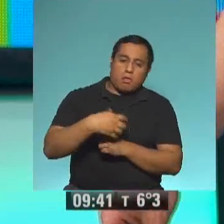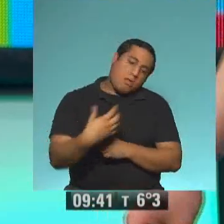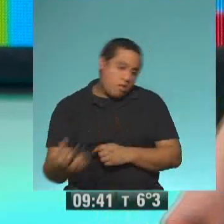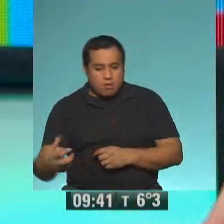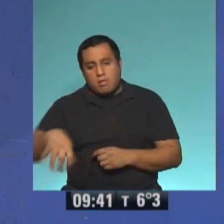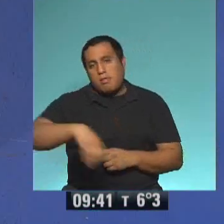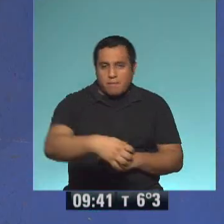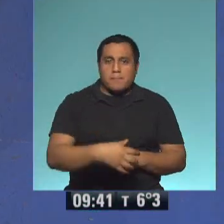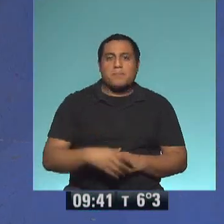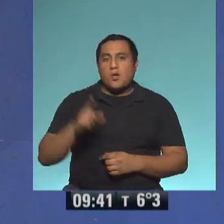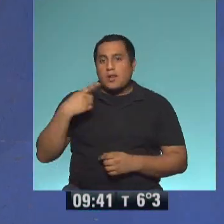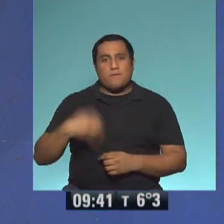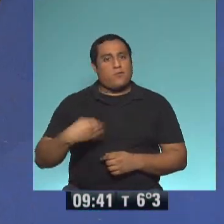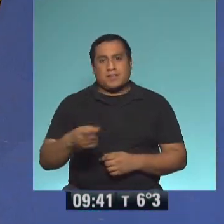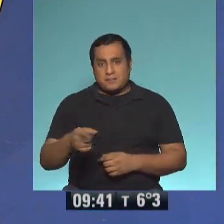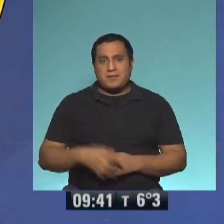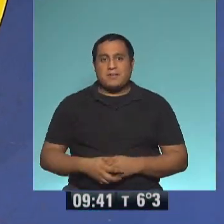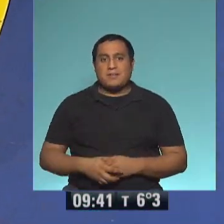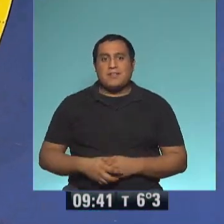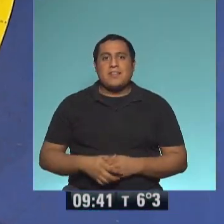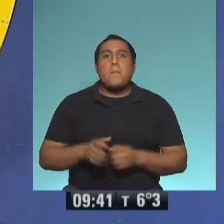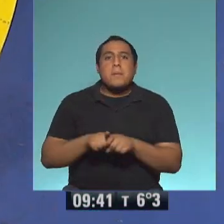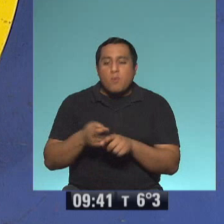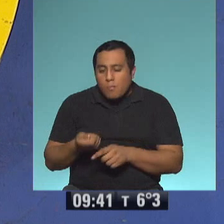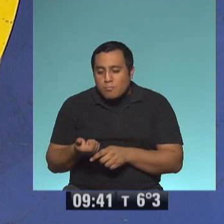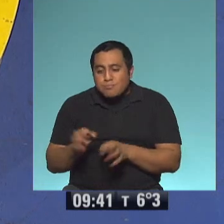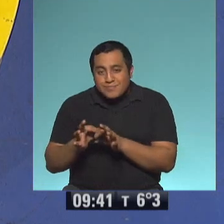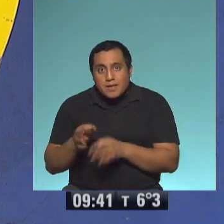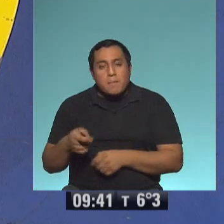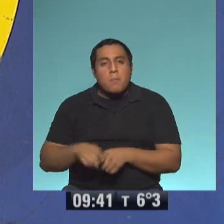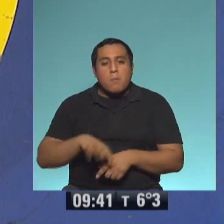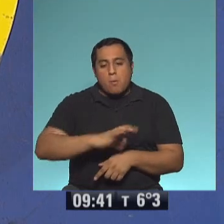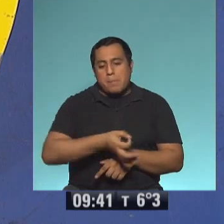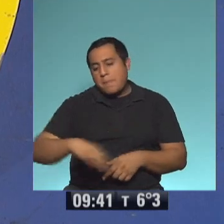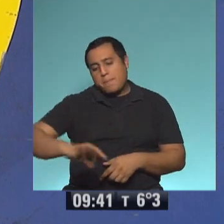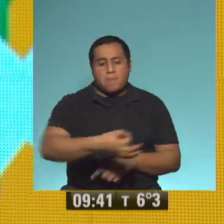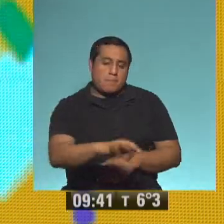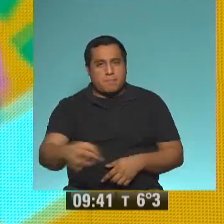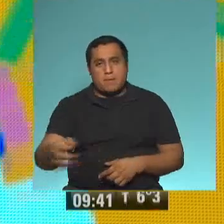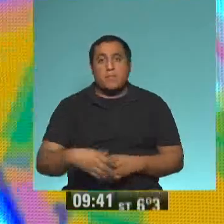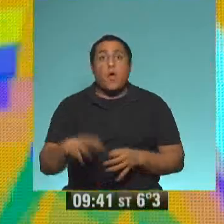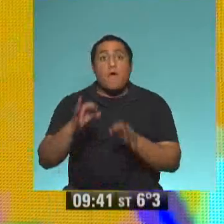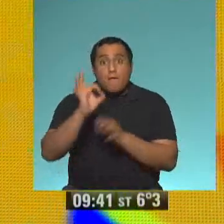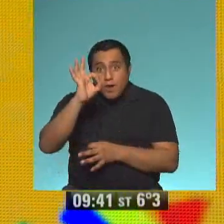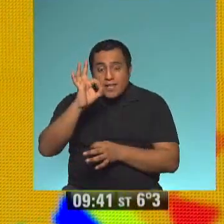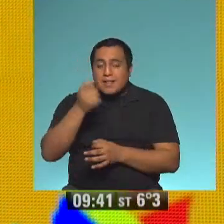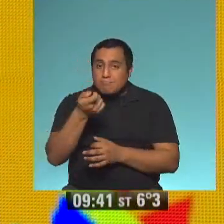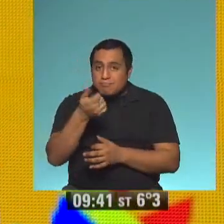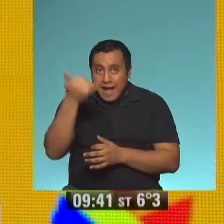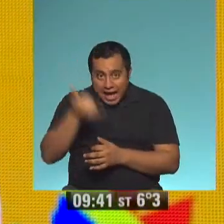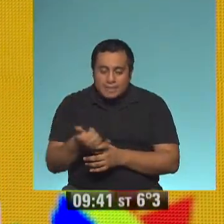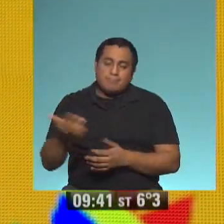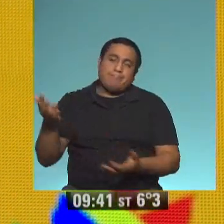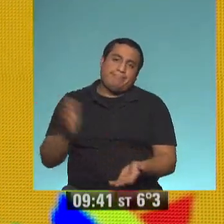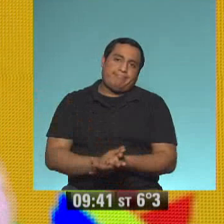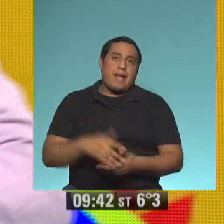Esta va bárbaro. Ahí va. A ver. Es como una canica. Claro. Una bolita. Si tienen bolitas o canicas son ideales para este juego.